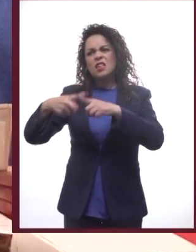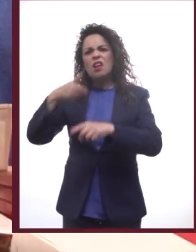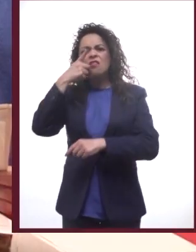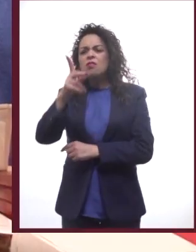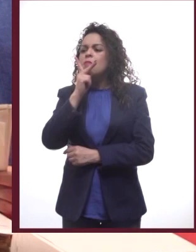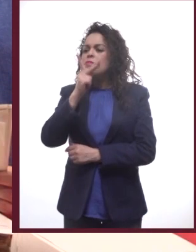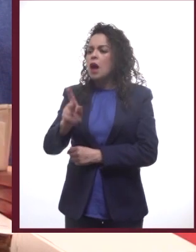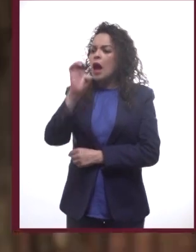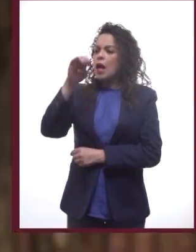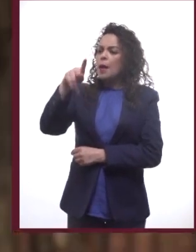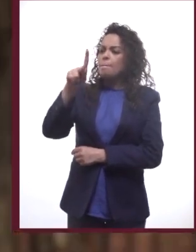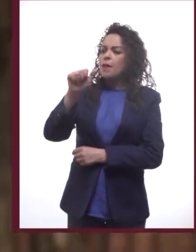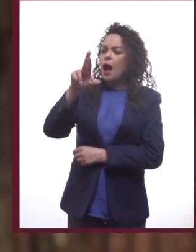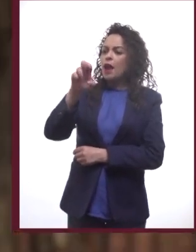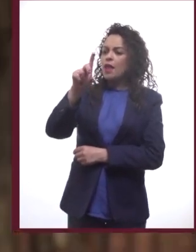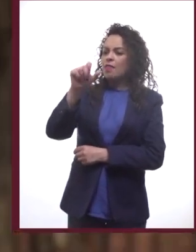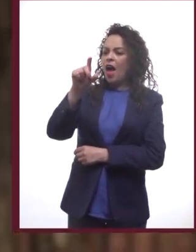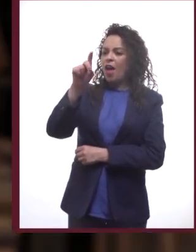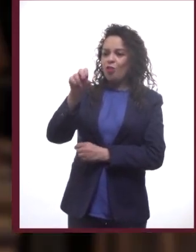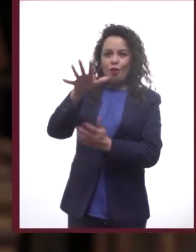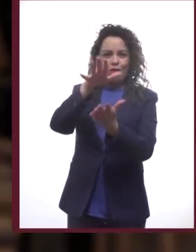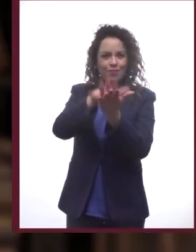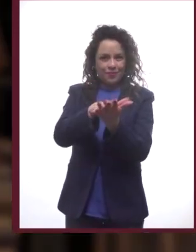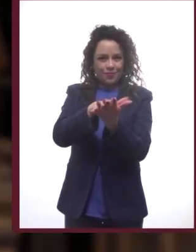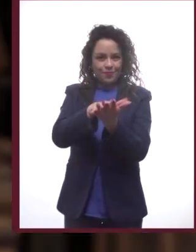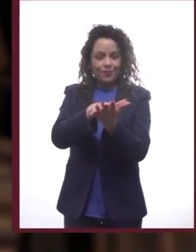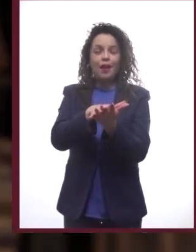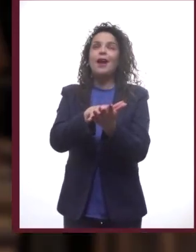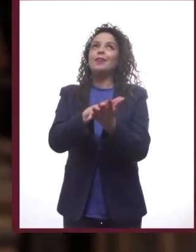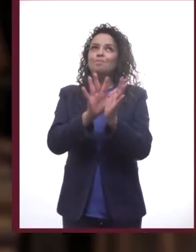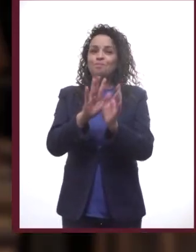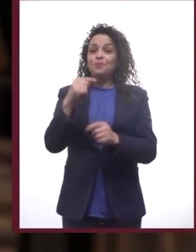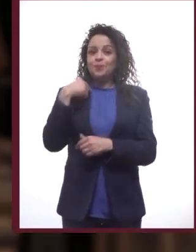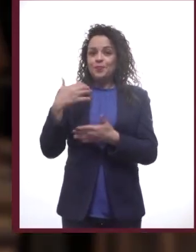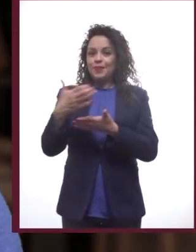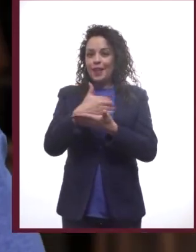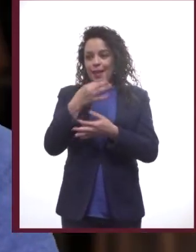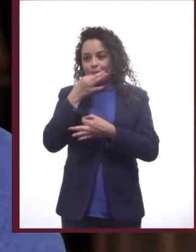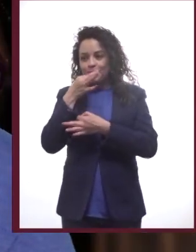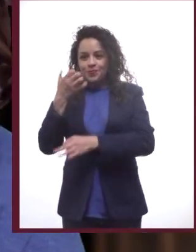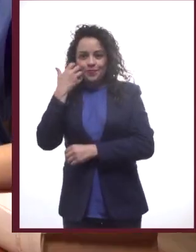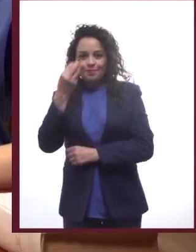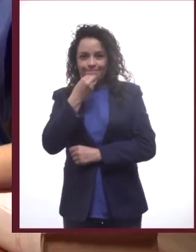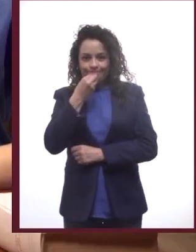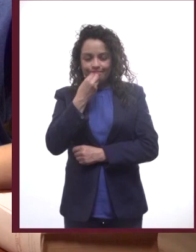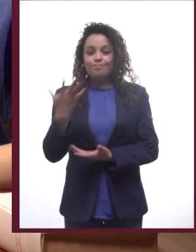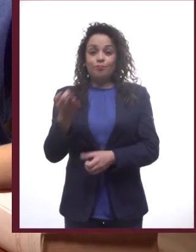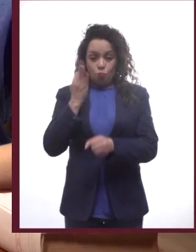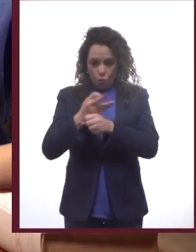Ay, justo tenía ganas de uno. A trabajar, Aurelio.